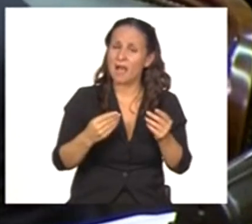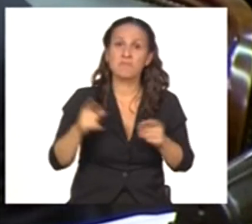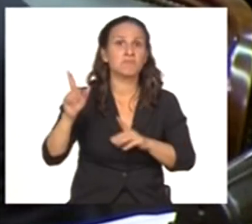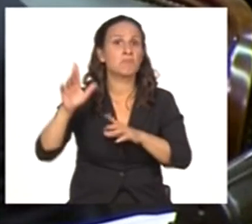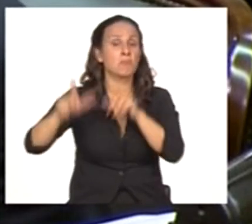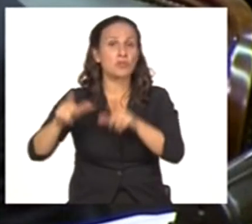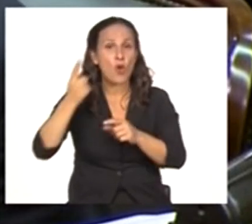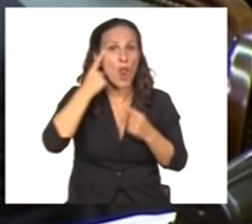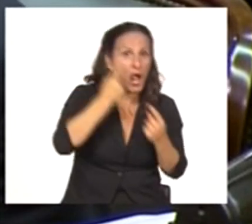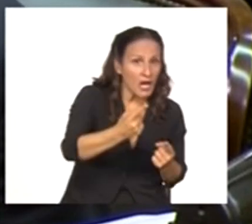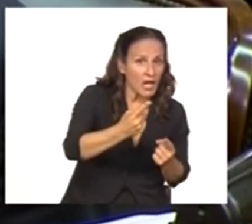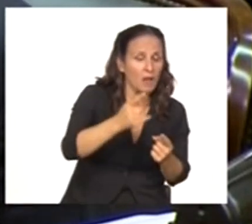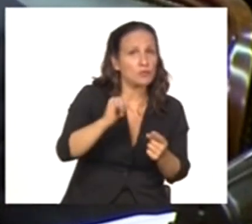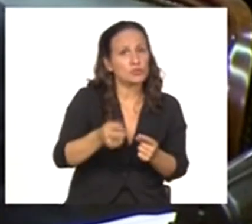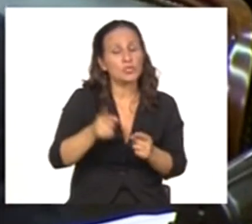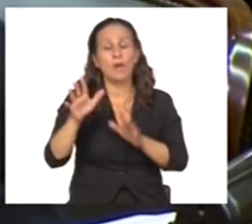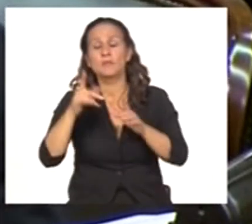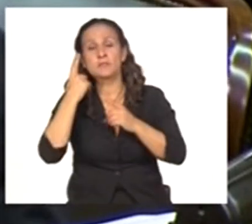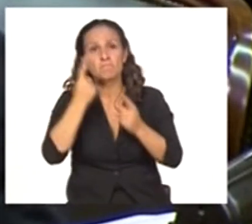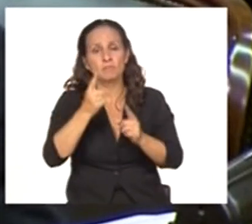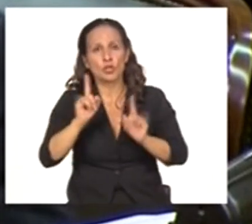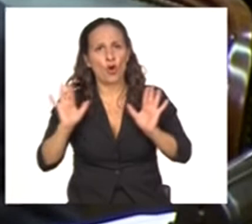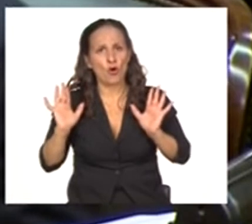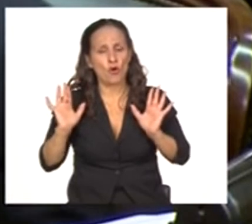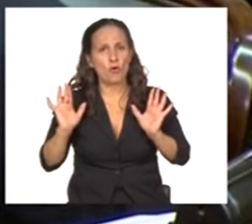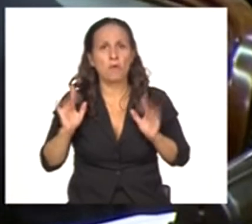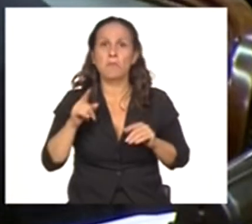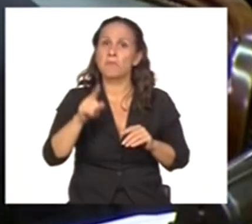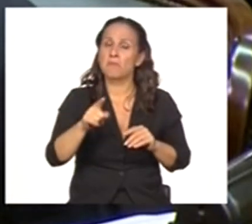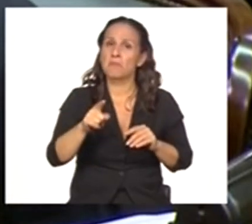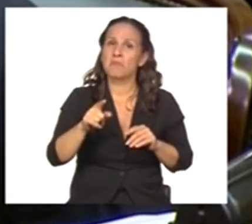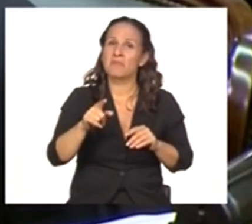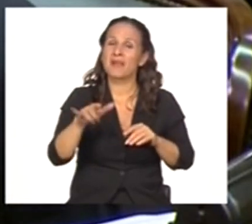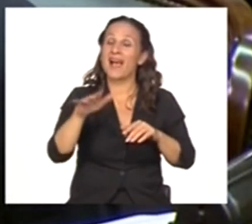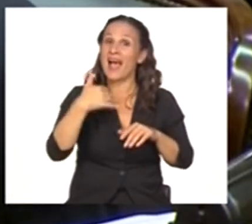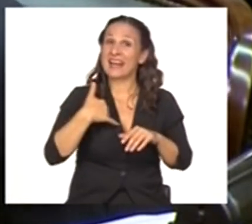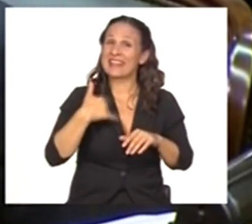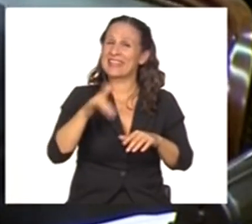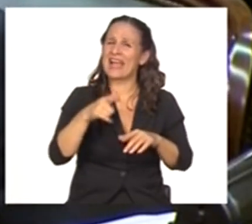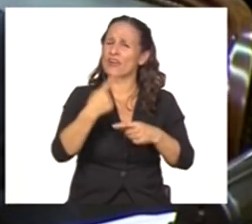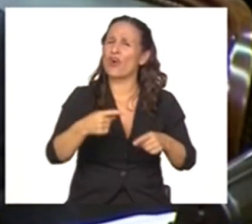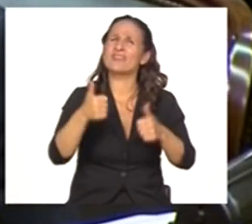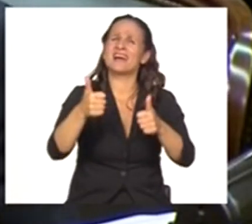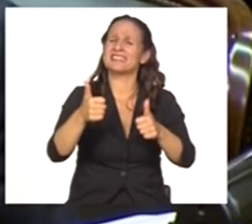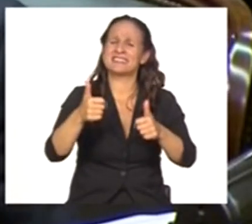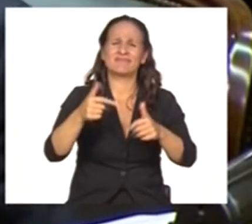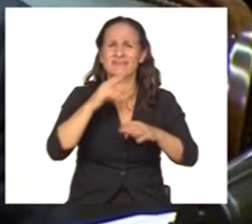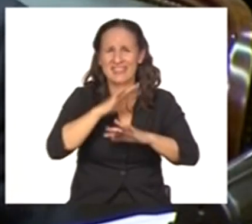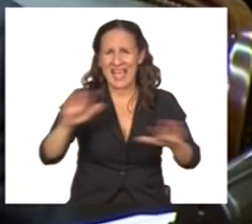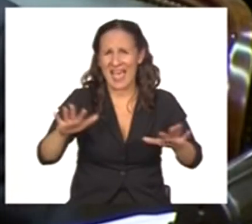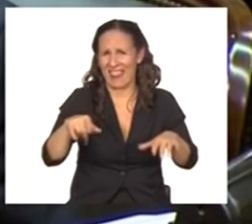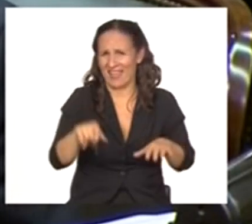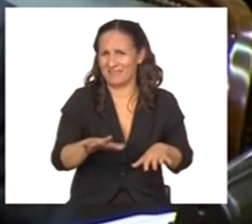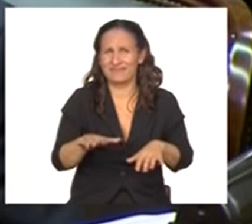creen. Y en una Argentina donde no funciona nada, en una Argentina donde